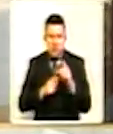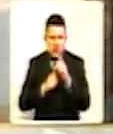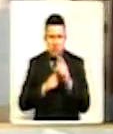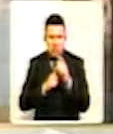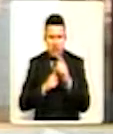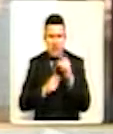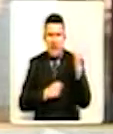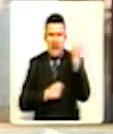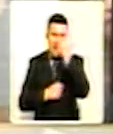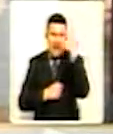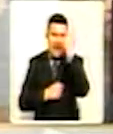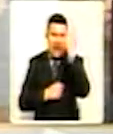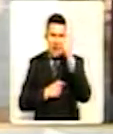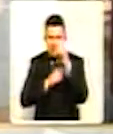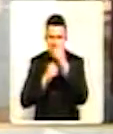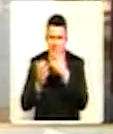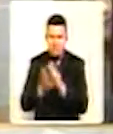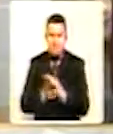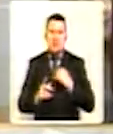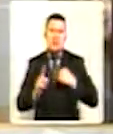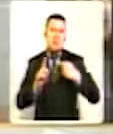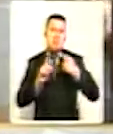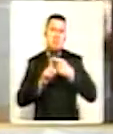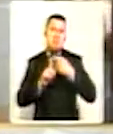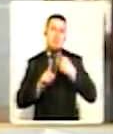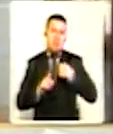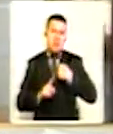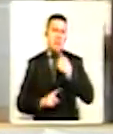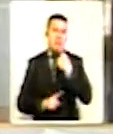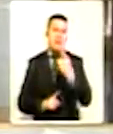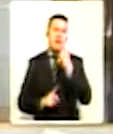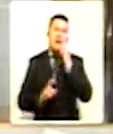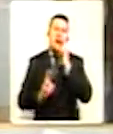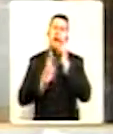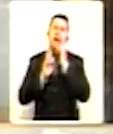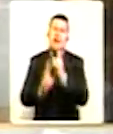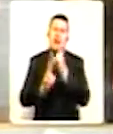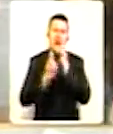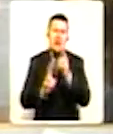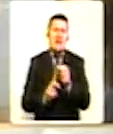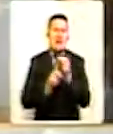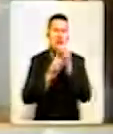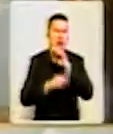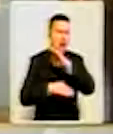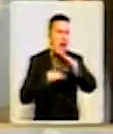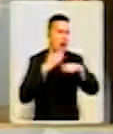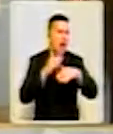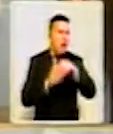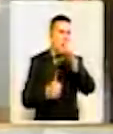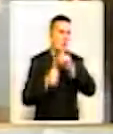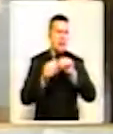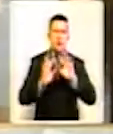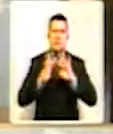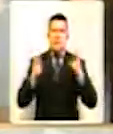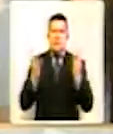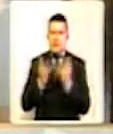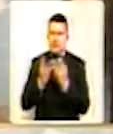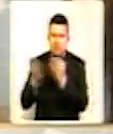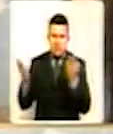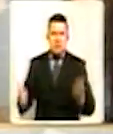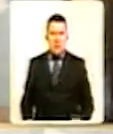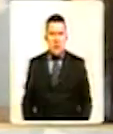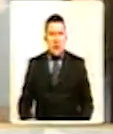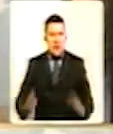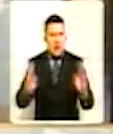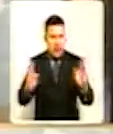la Procuraduría General de la Nación. En primer lugar, quiero hacer un reconocimiento muy especial a todos y cada uno de los senadores